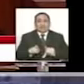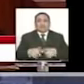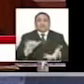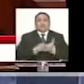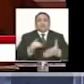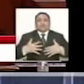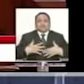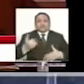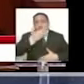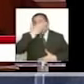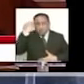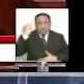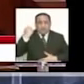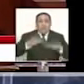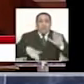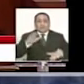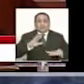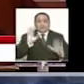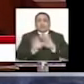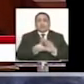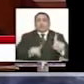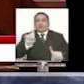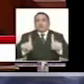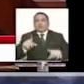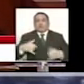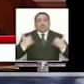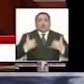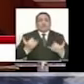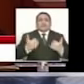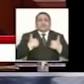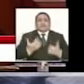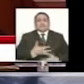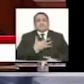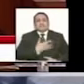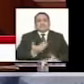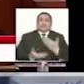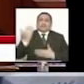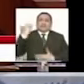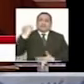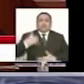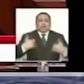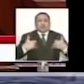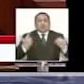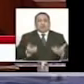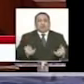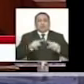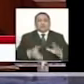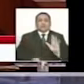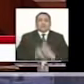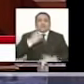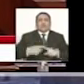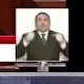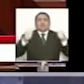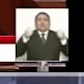siendo los actuales directivos del Congreso y del Ejecutivo miembros de dos partidos que van